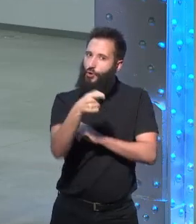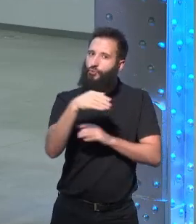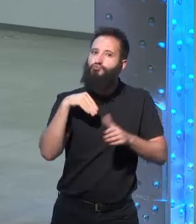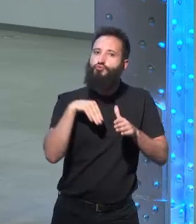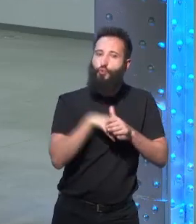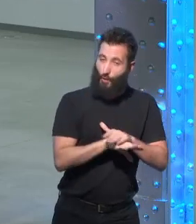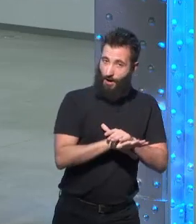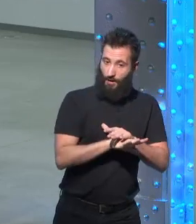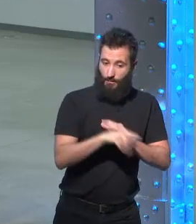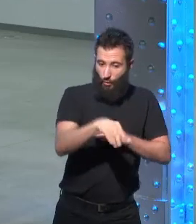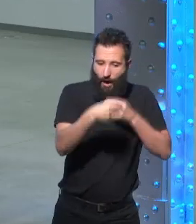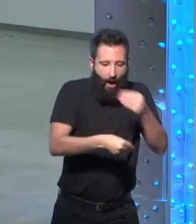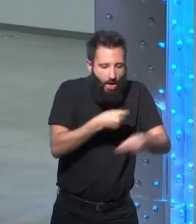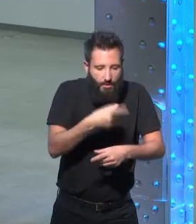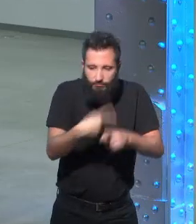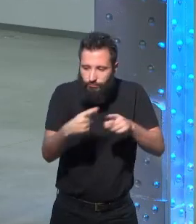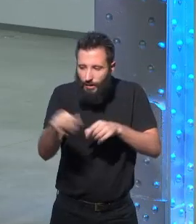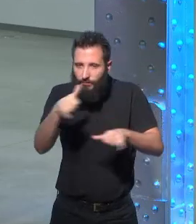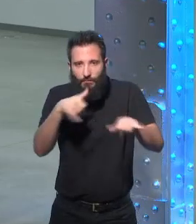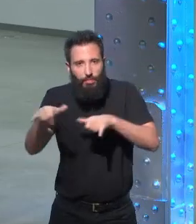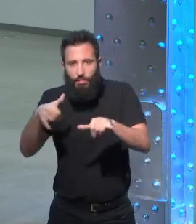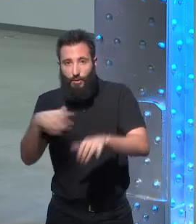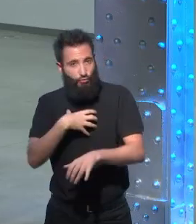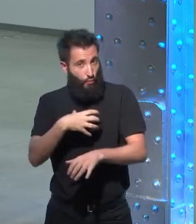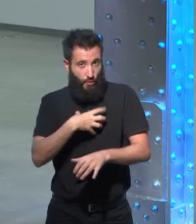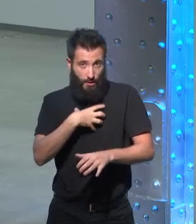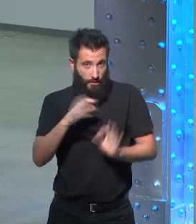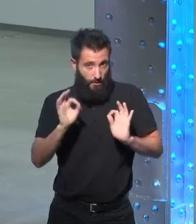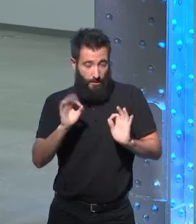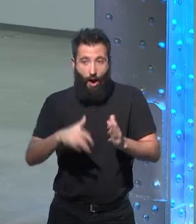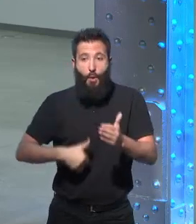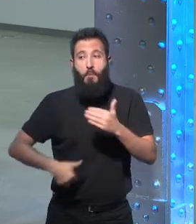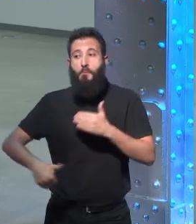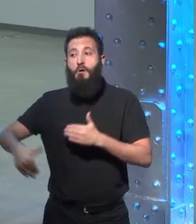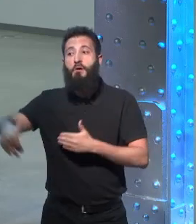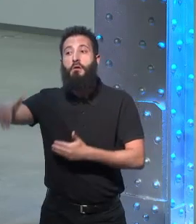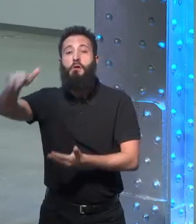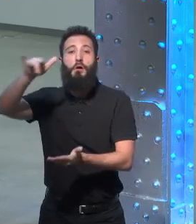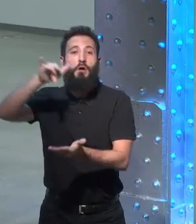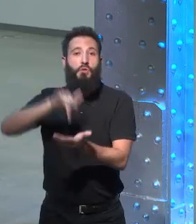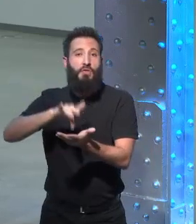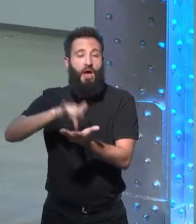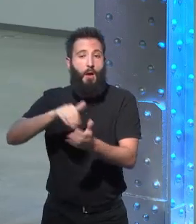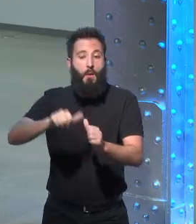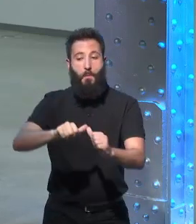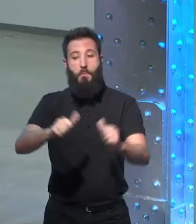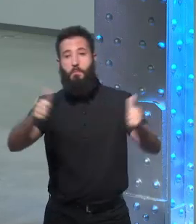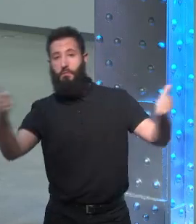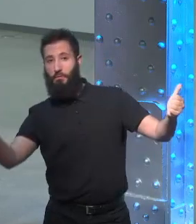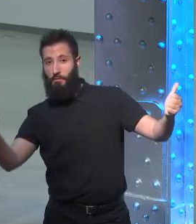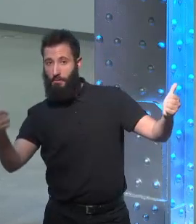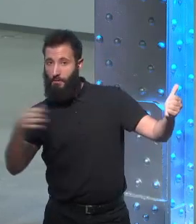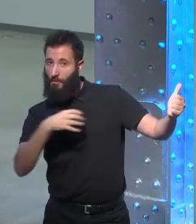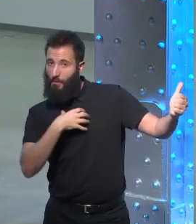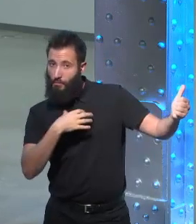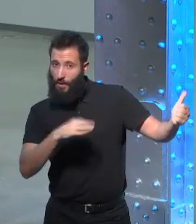la guardes. No puedes hacer con ella lo que quieras hacer. El día que a lo mejor la relación se pueda romper